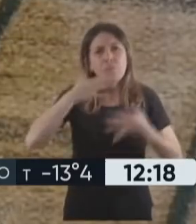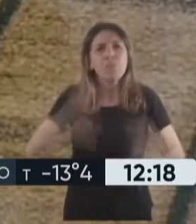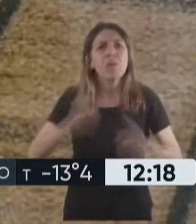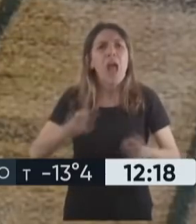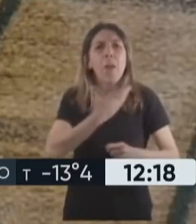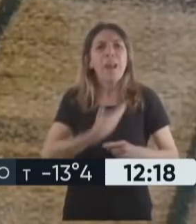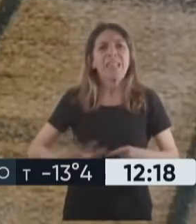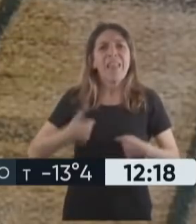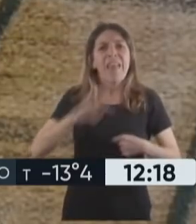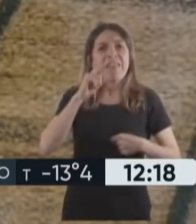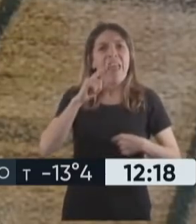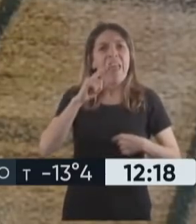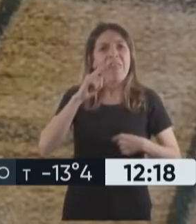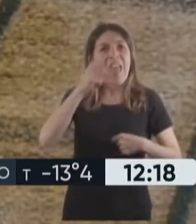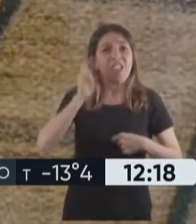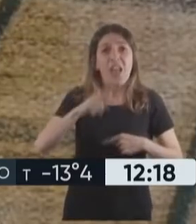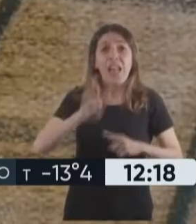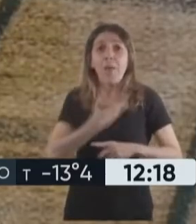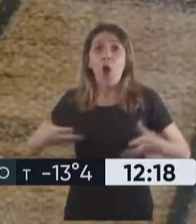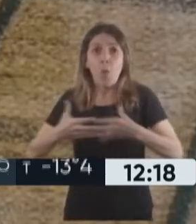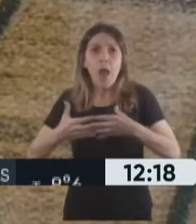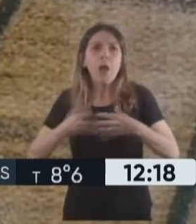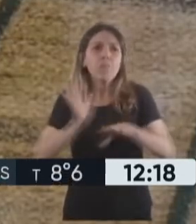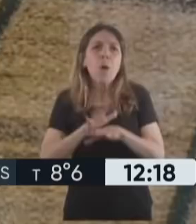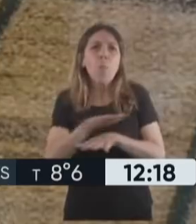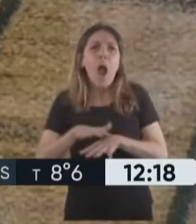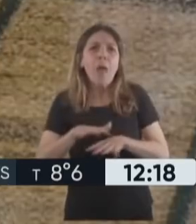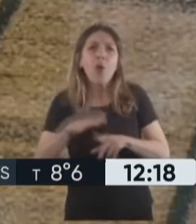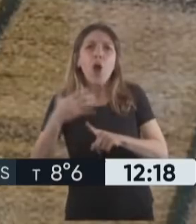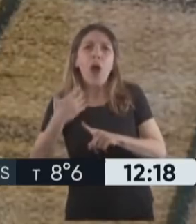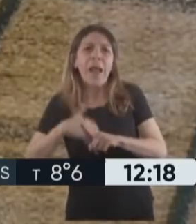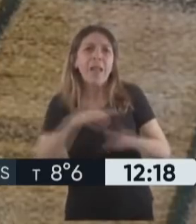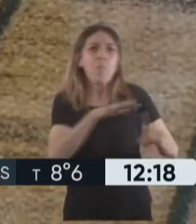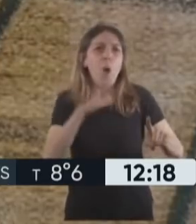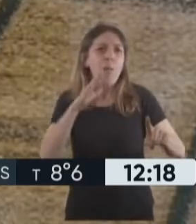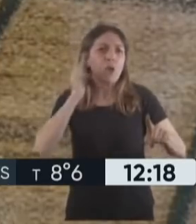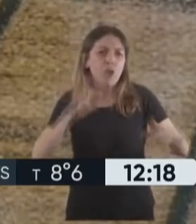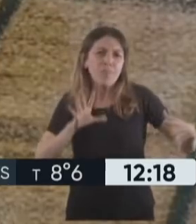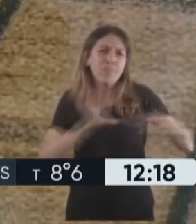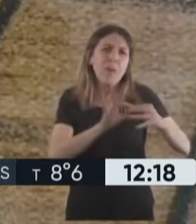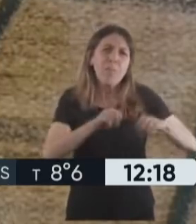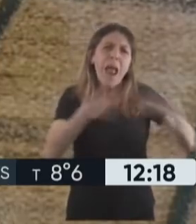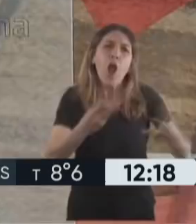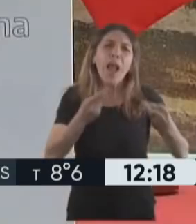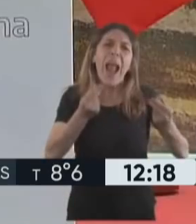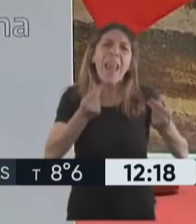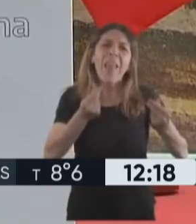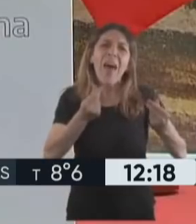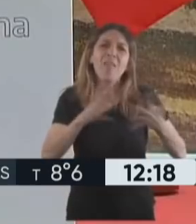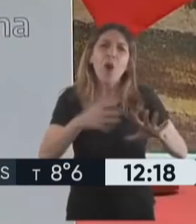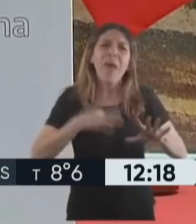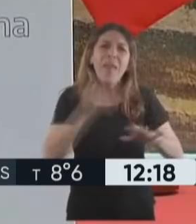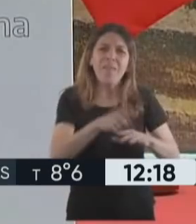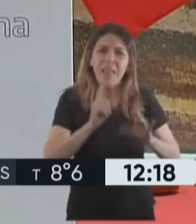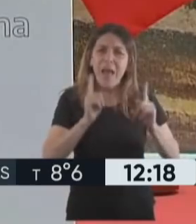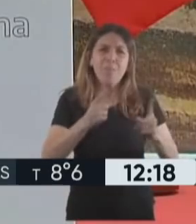nuestro gobierno y la hermandad de nuestros pueblos para que con unión y trabajo podamos lograr una mejor calidad de vida para quienes representamos